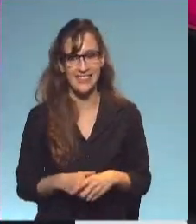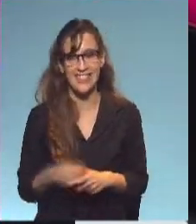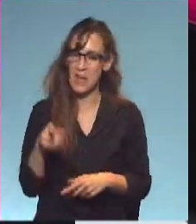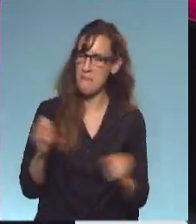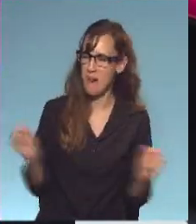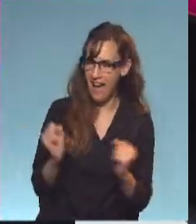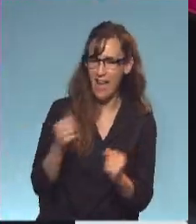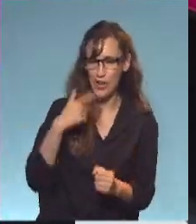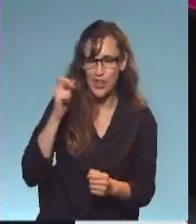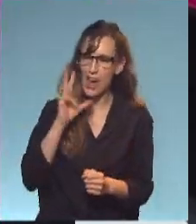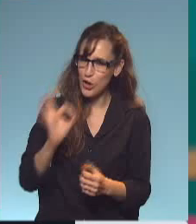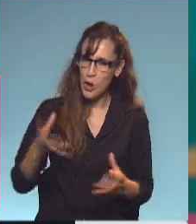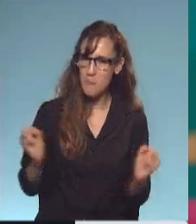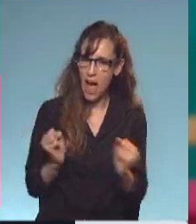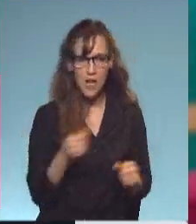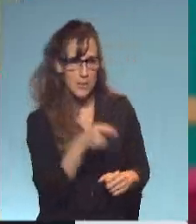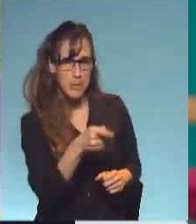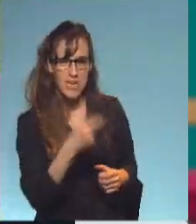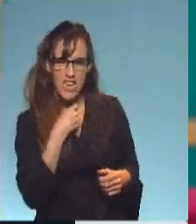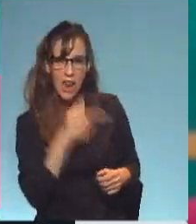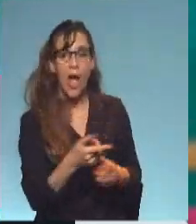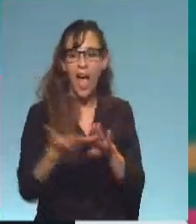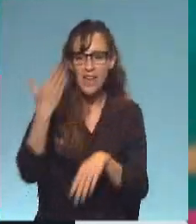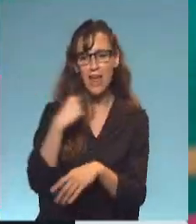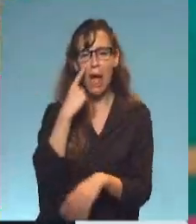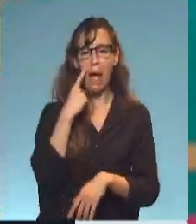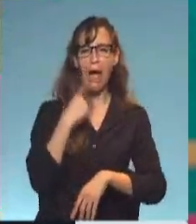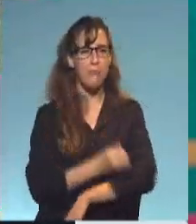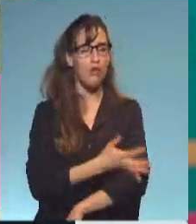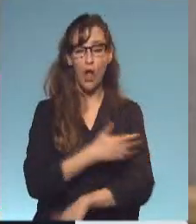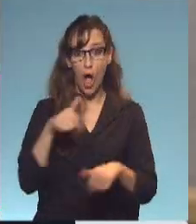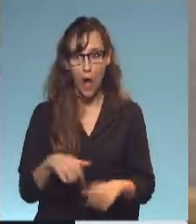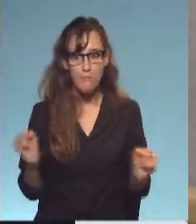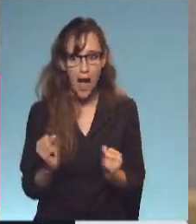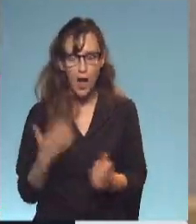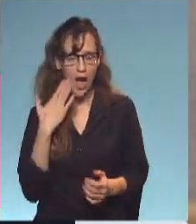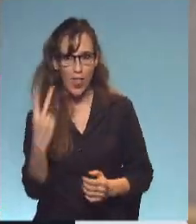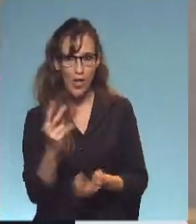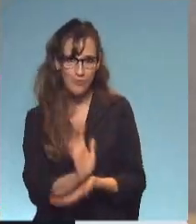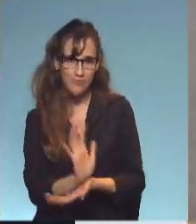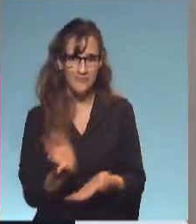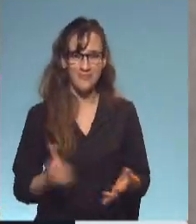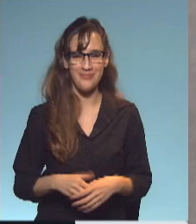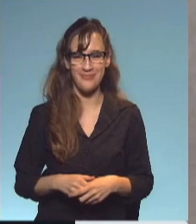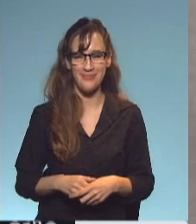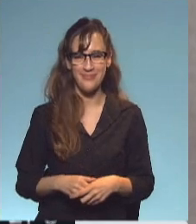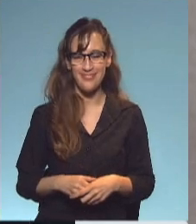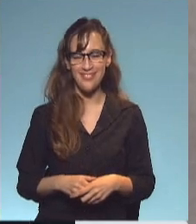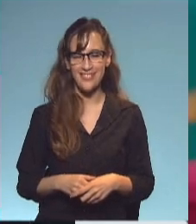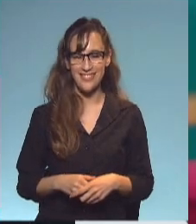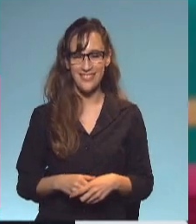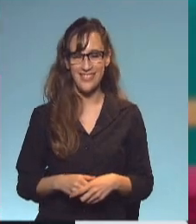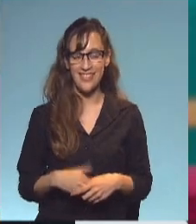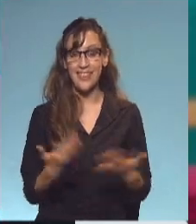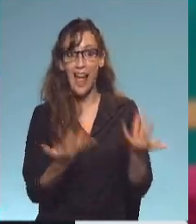lobo, el Sergio. Ustedes lo vieron llorar ayer, pero el tipo hoy está. Inteligente. Es así. Dale, Andrés.